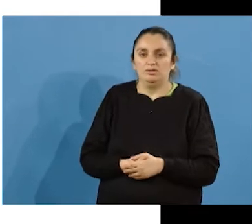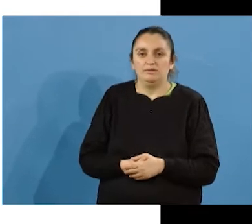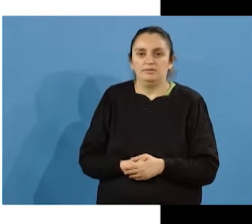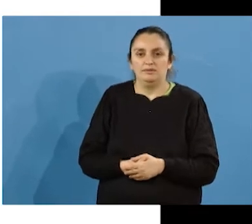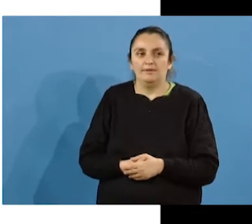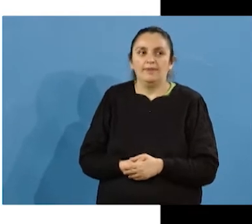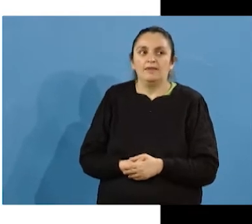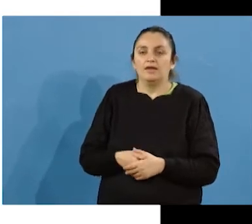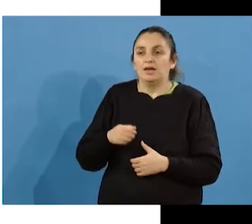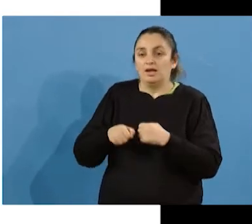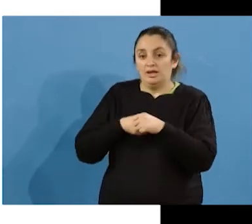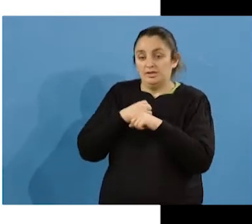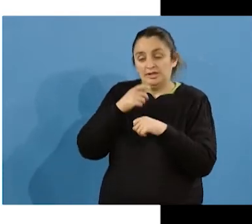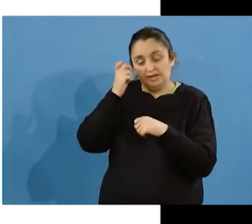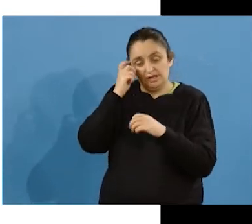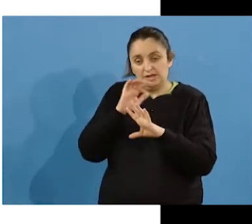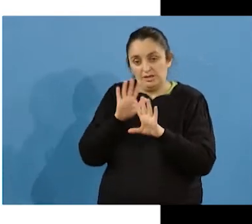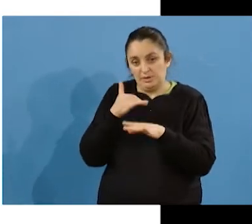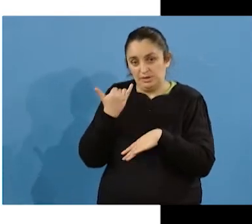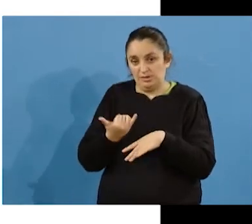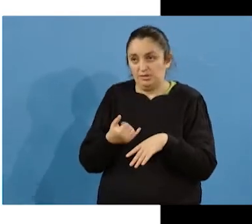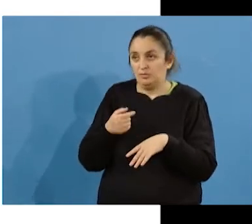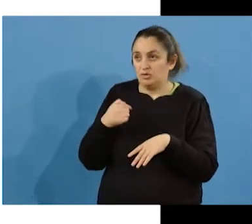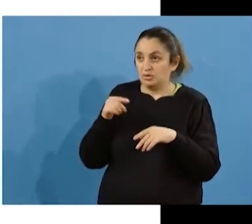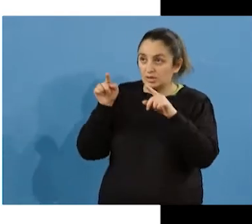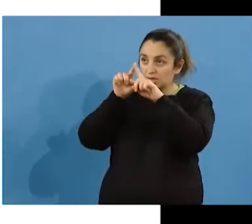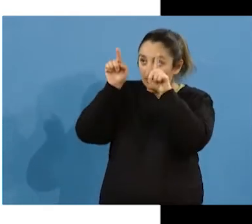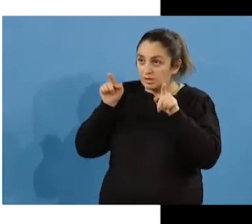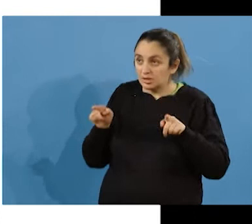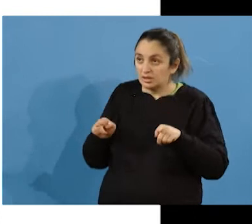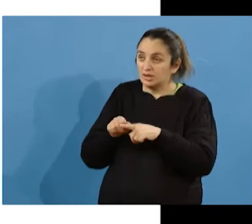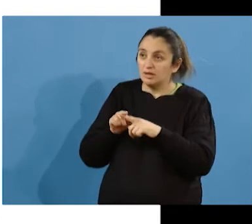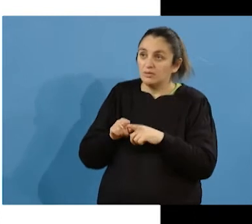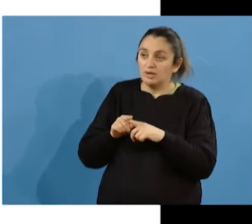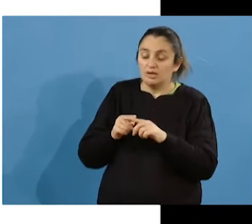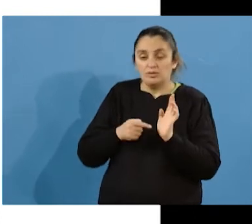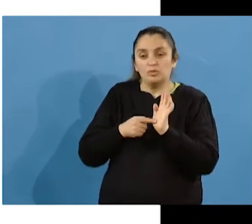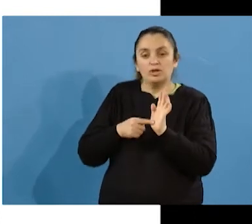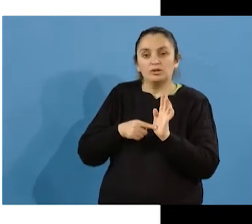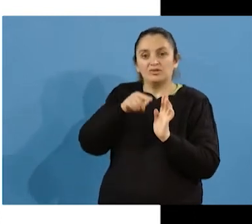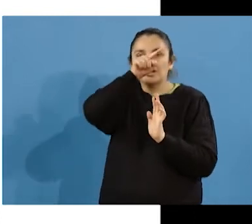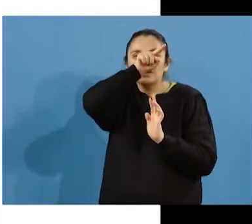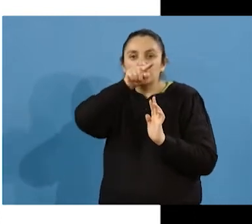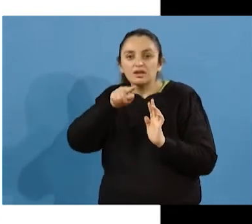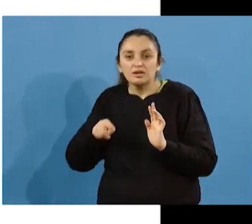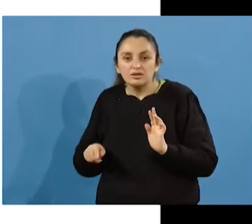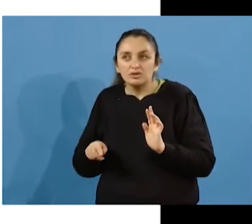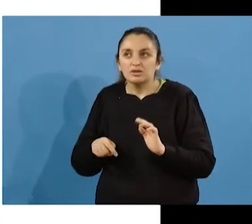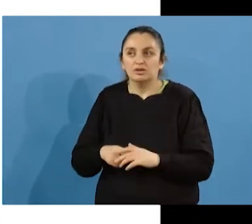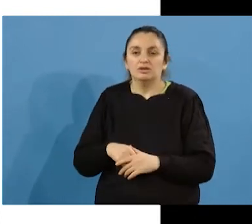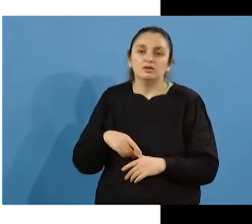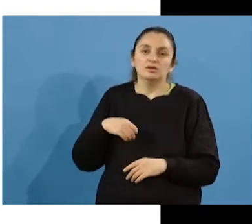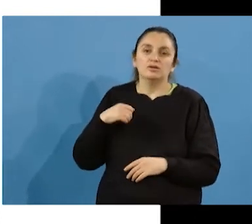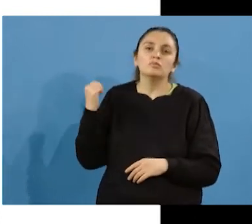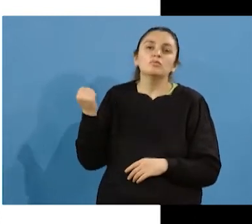hasta la tabla del días pero yo les he marcado en esta tabla pitagórica la diagonal es interesante para mirarla